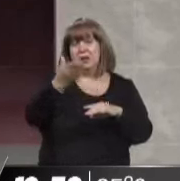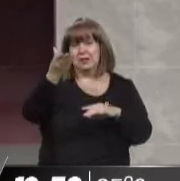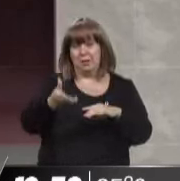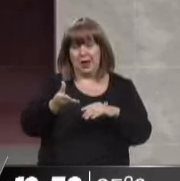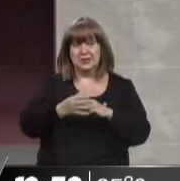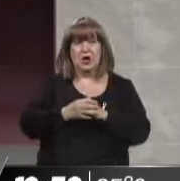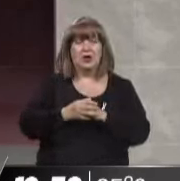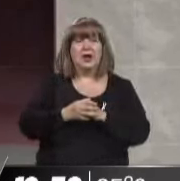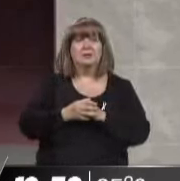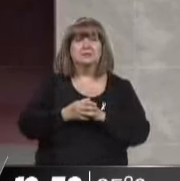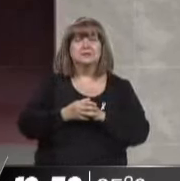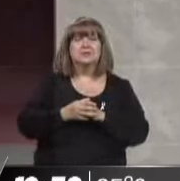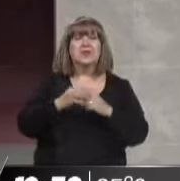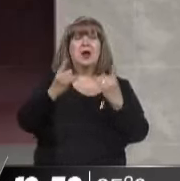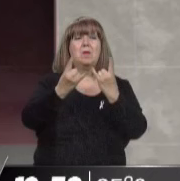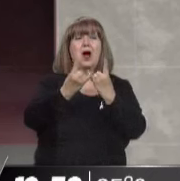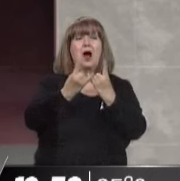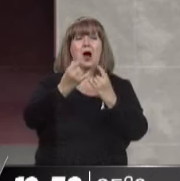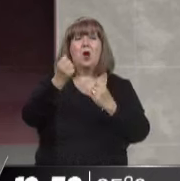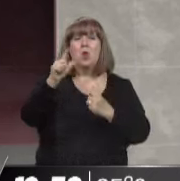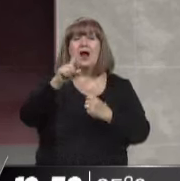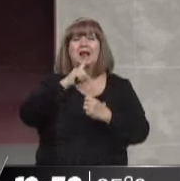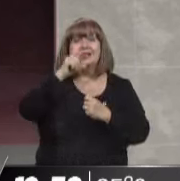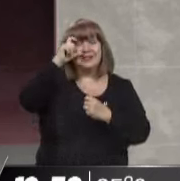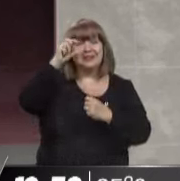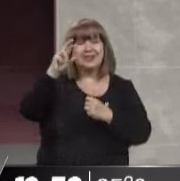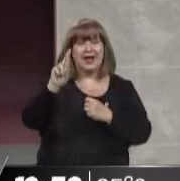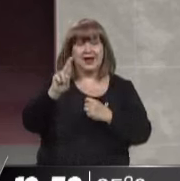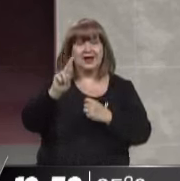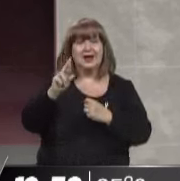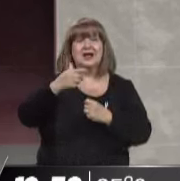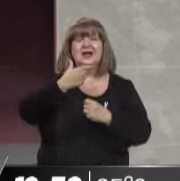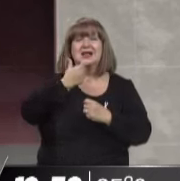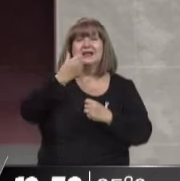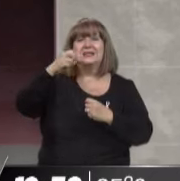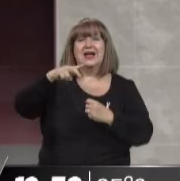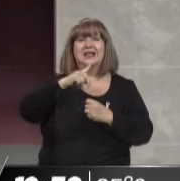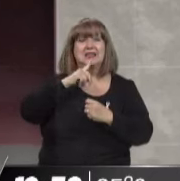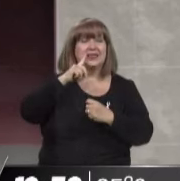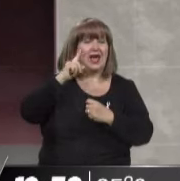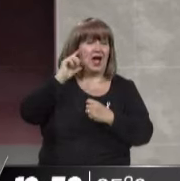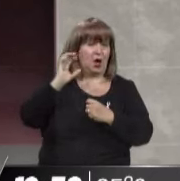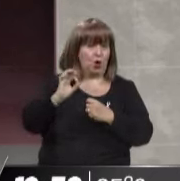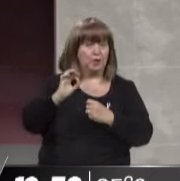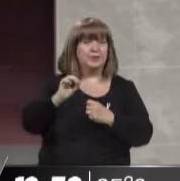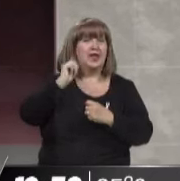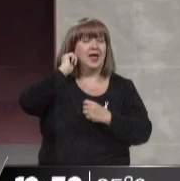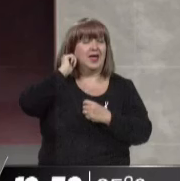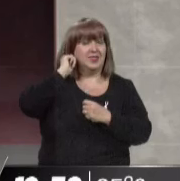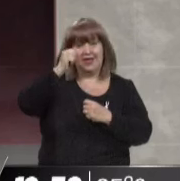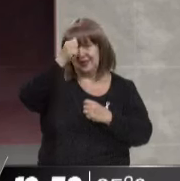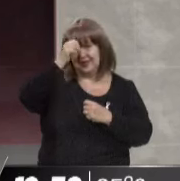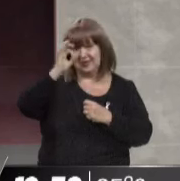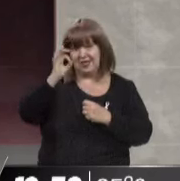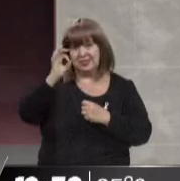en cuestión, el del costado izquierdo, Walter Santiago, que se llama, o le dicen, mejor dicho, Alfa. Alfa, exactamente. Una persona de 60 años que entró y es bastante